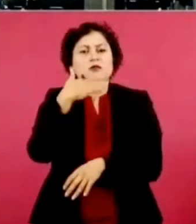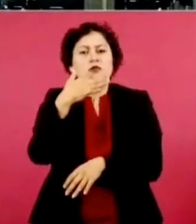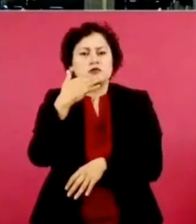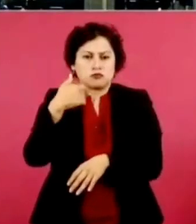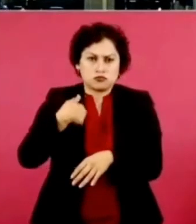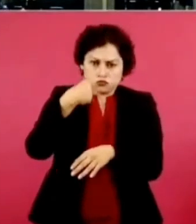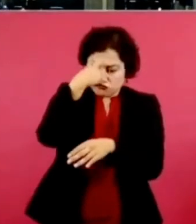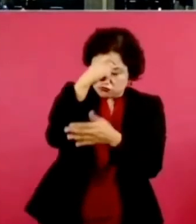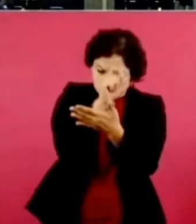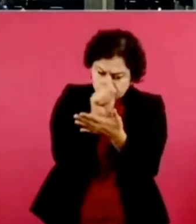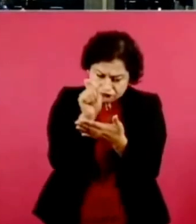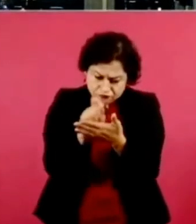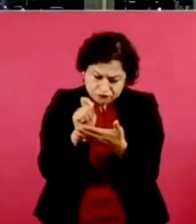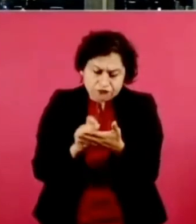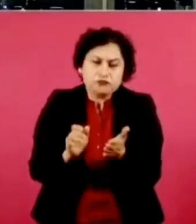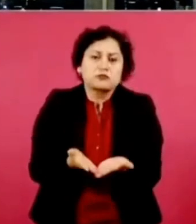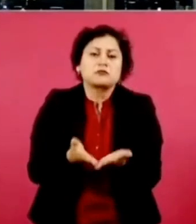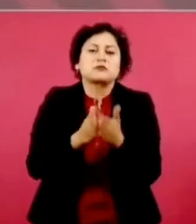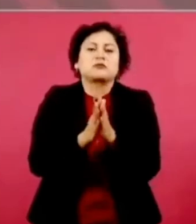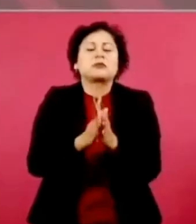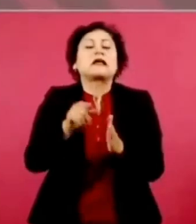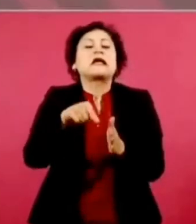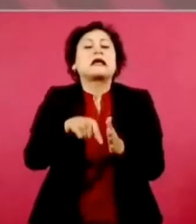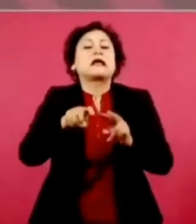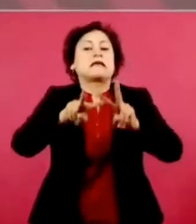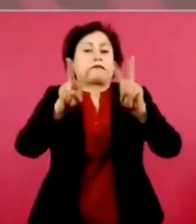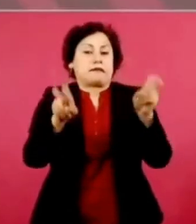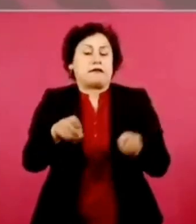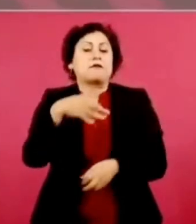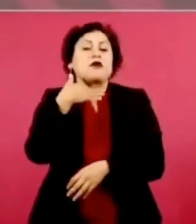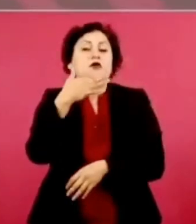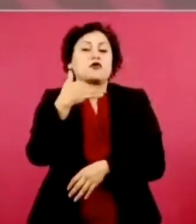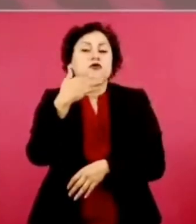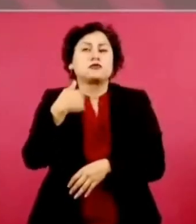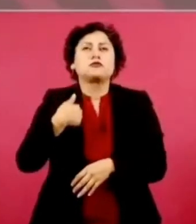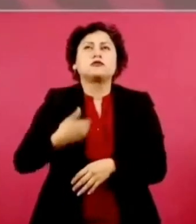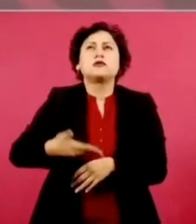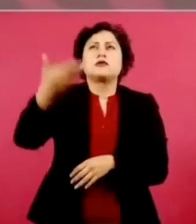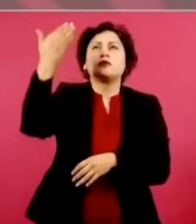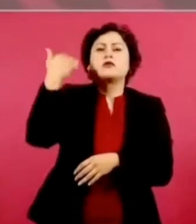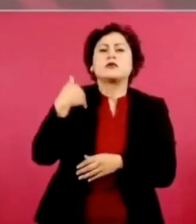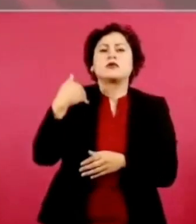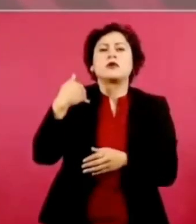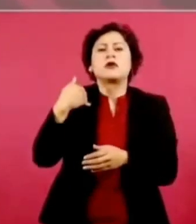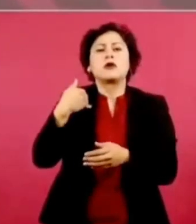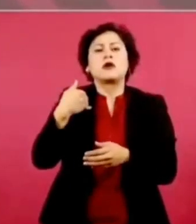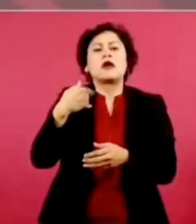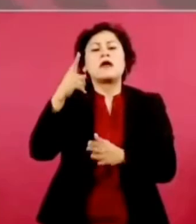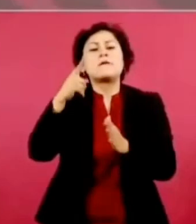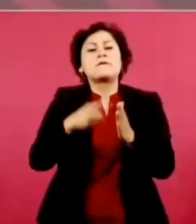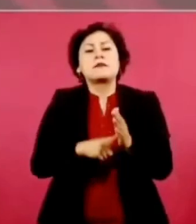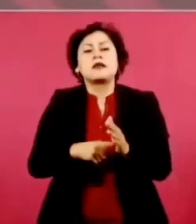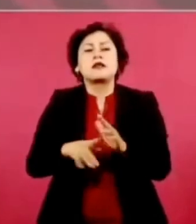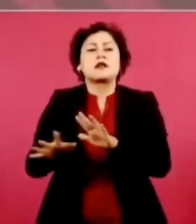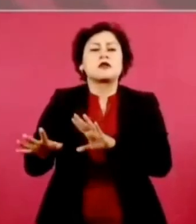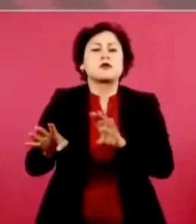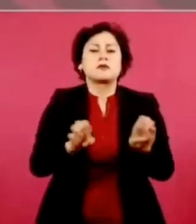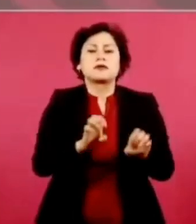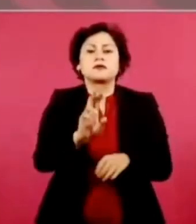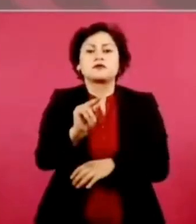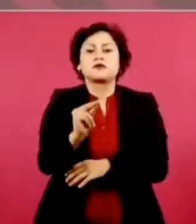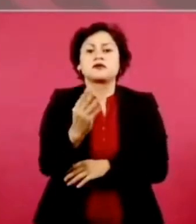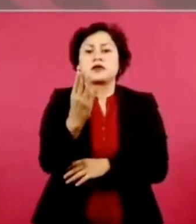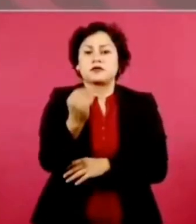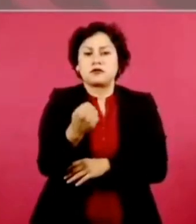corrupción, fue un libro que publiqué en 1989, de los que me